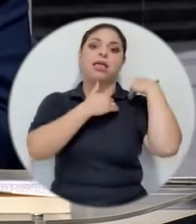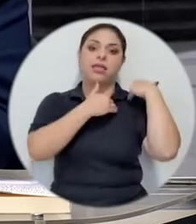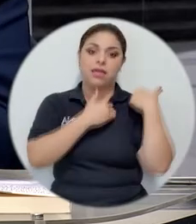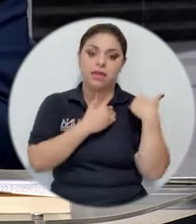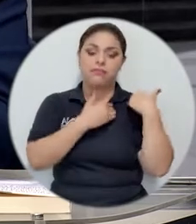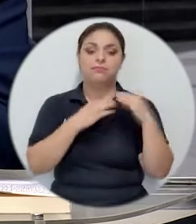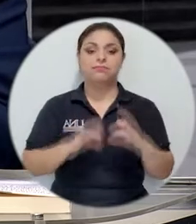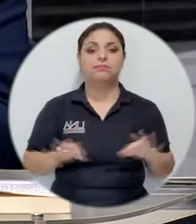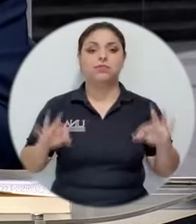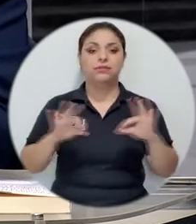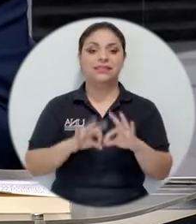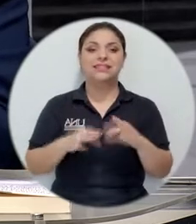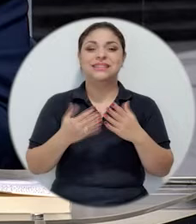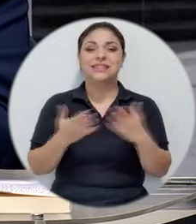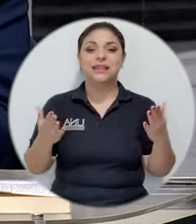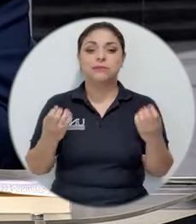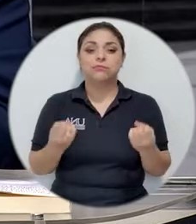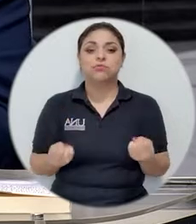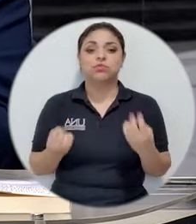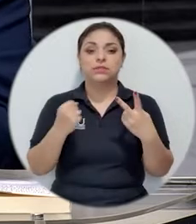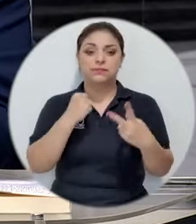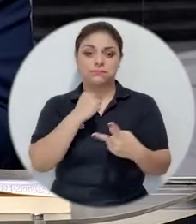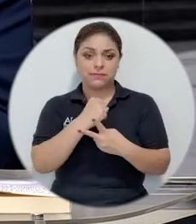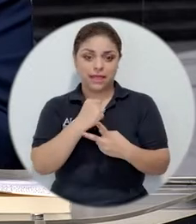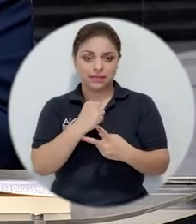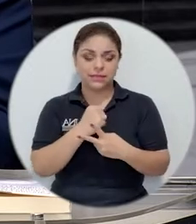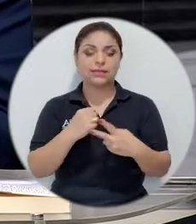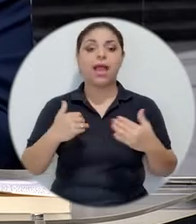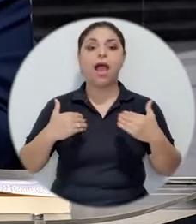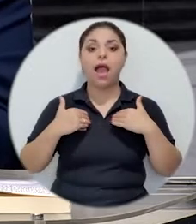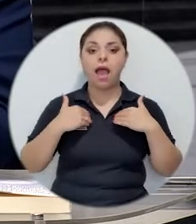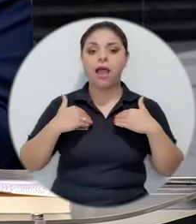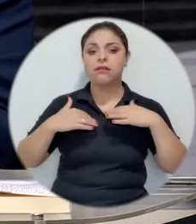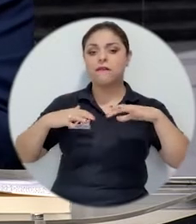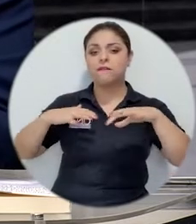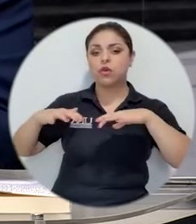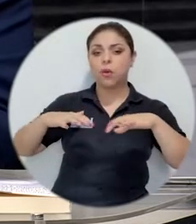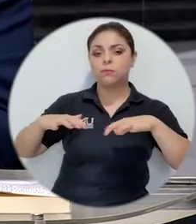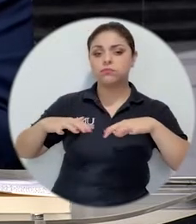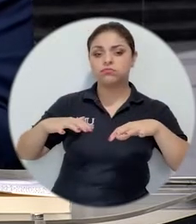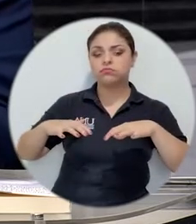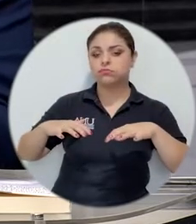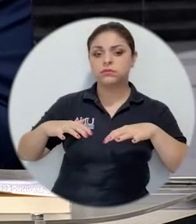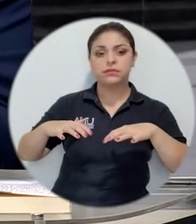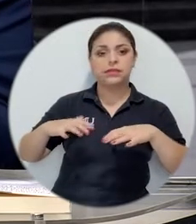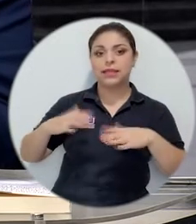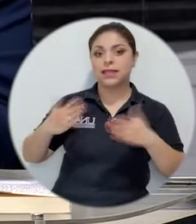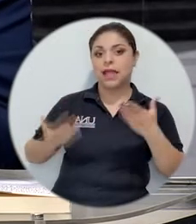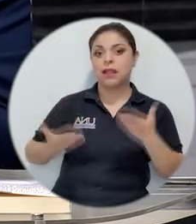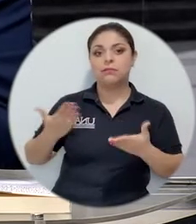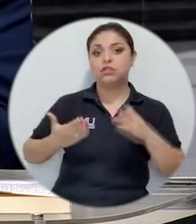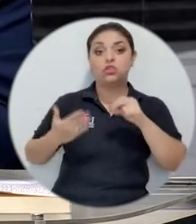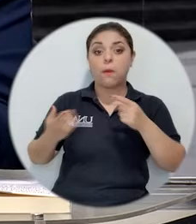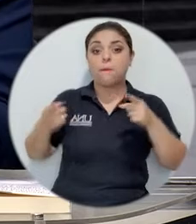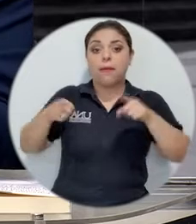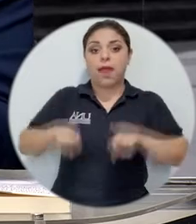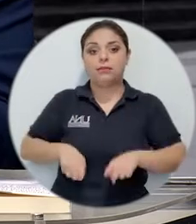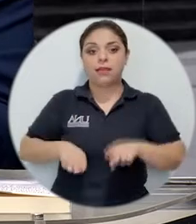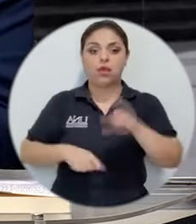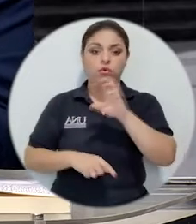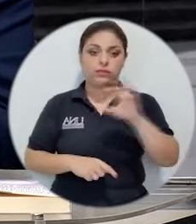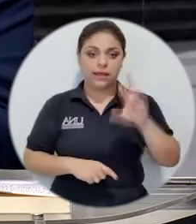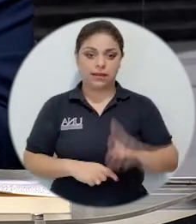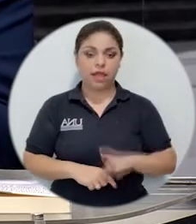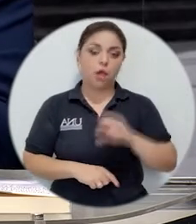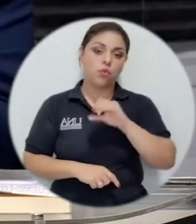tenemos también allí un rol destacado es que muchas veces hay fenómenos que no necesariamente pasan en